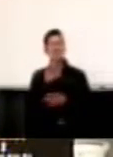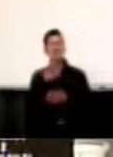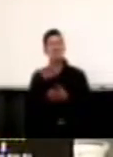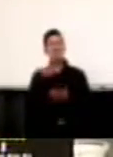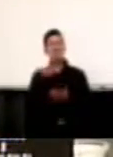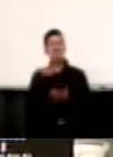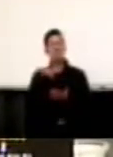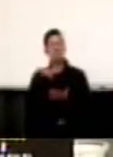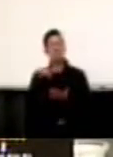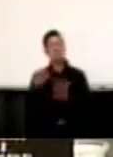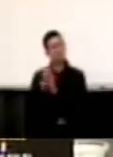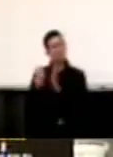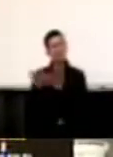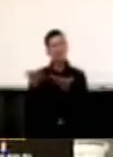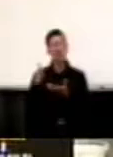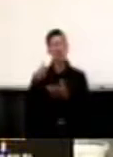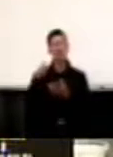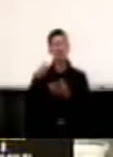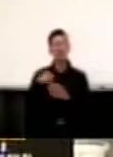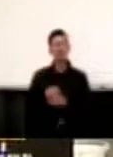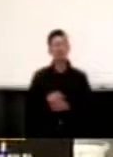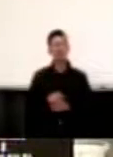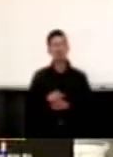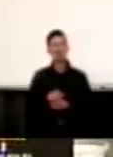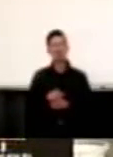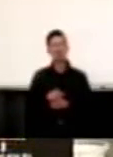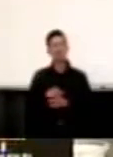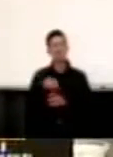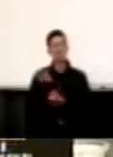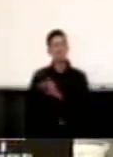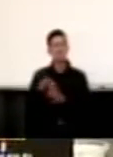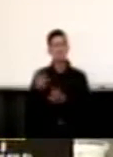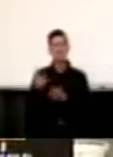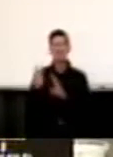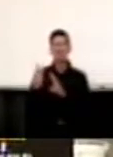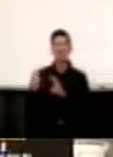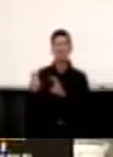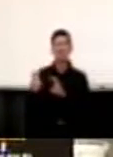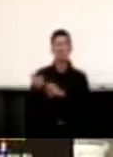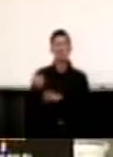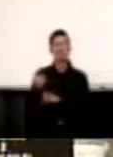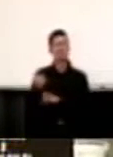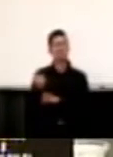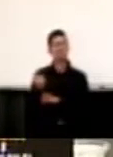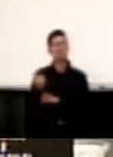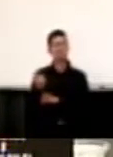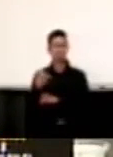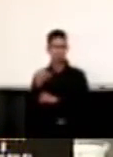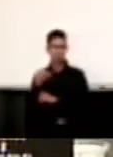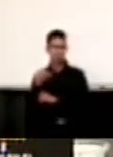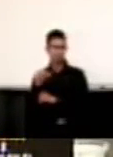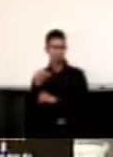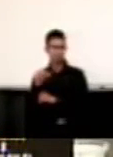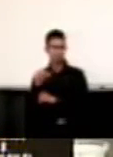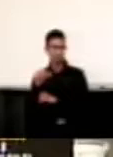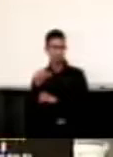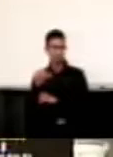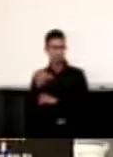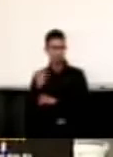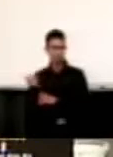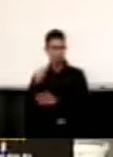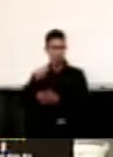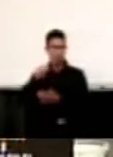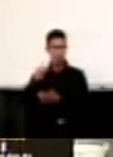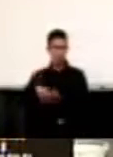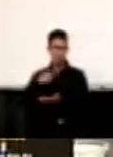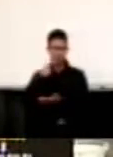democráticos. Y los valores democráticos no se... El tema de la democracia, y lo he dicho en otros espacios,